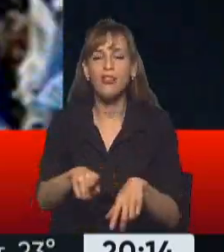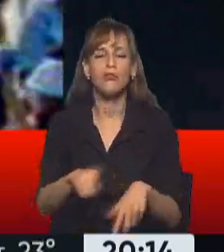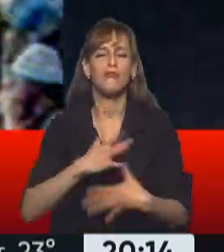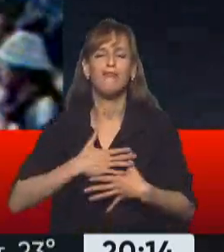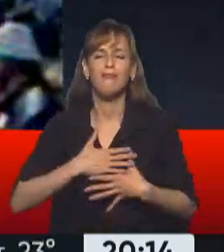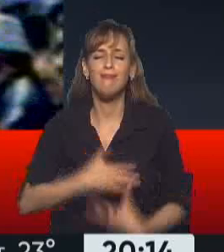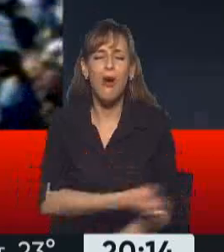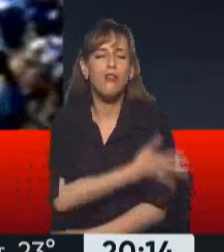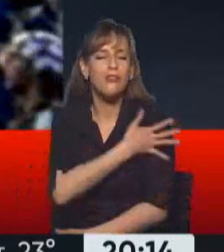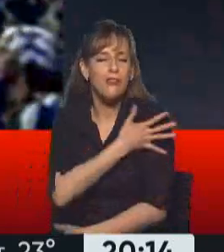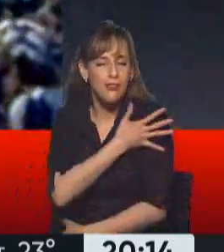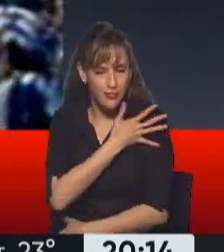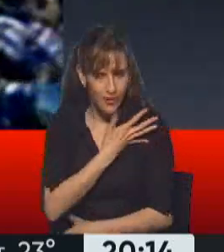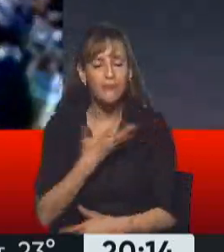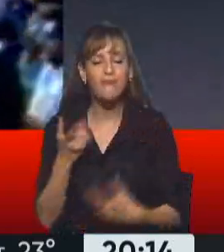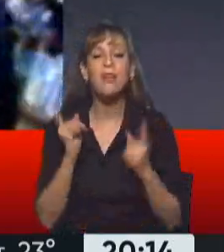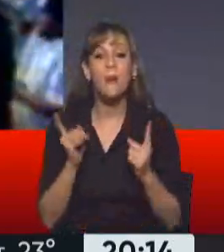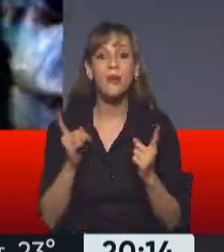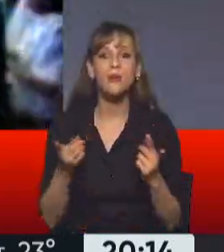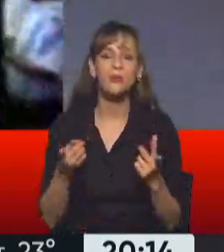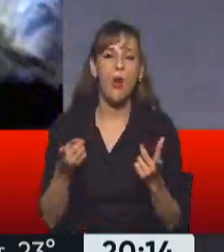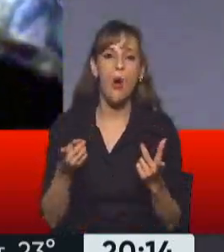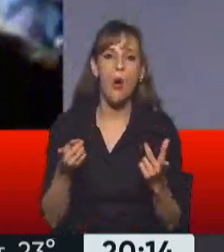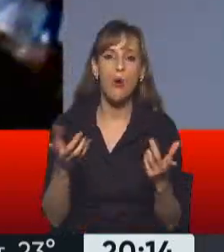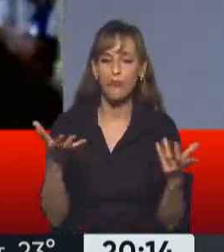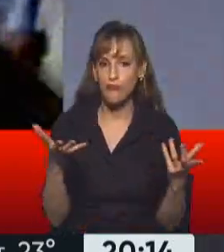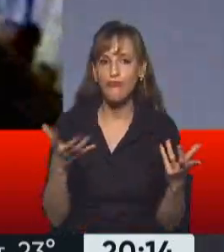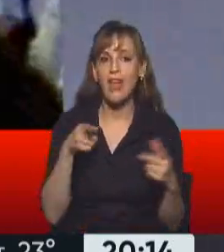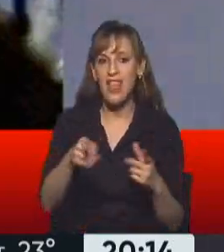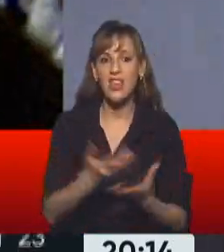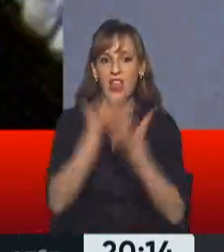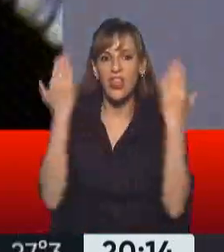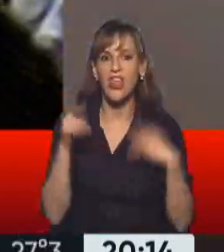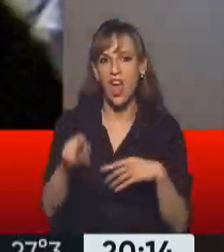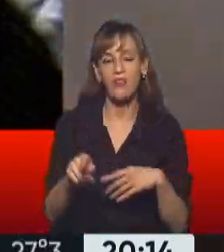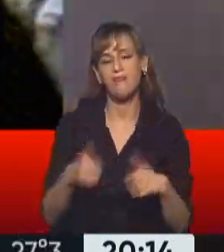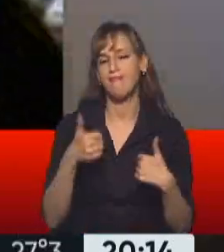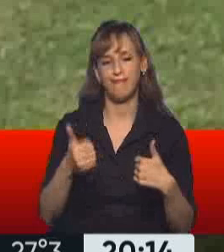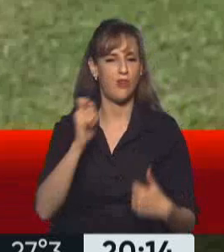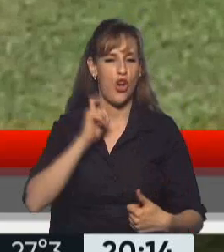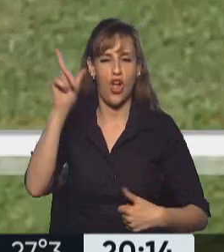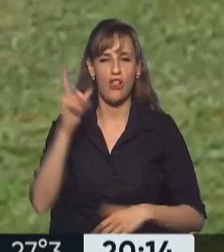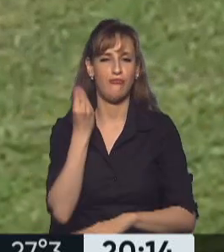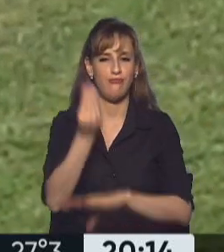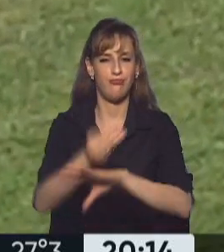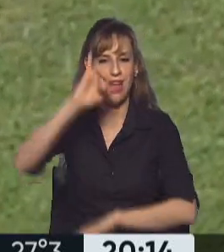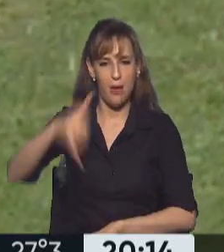tan postergada Vuelta Olímpica de Racing, el día que se terminó el paso a paso.